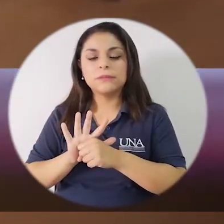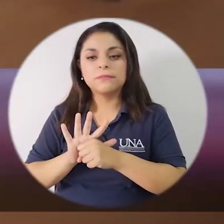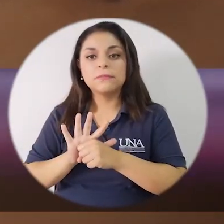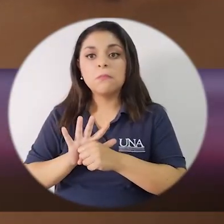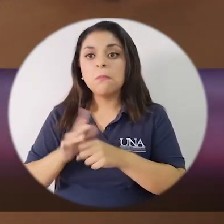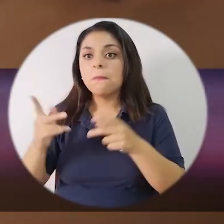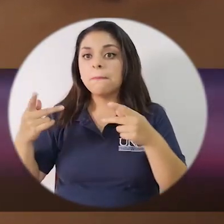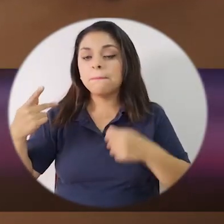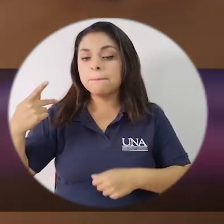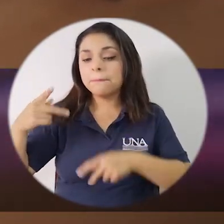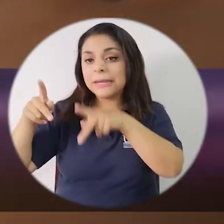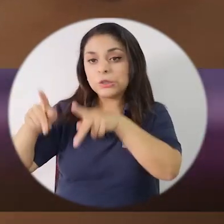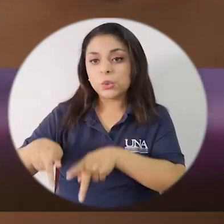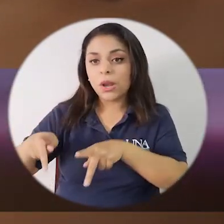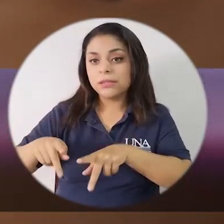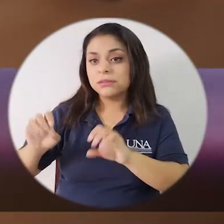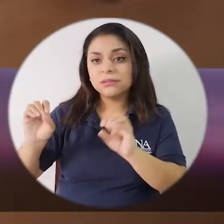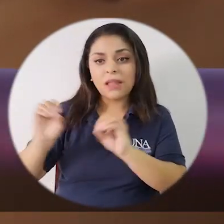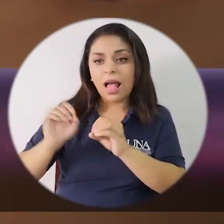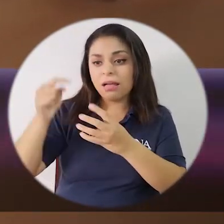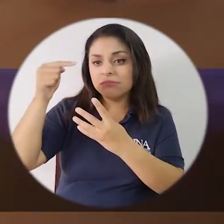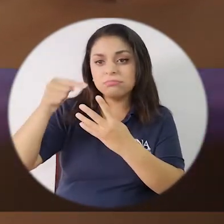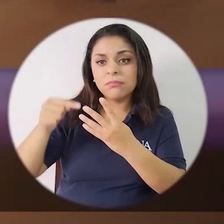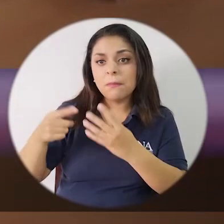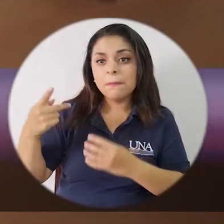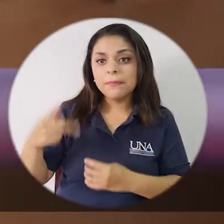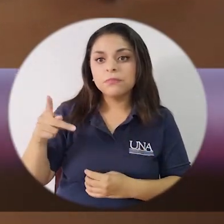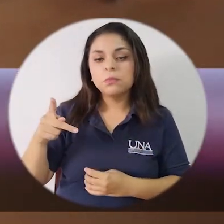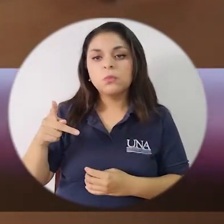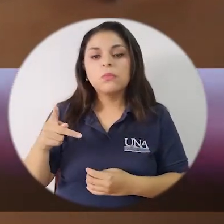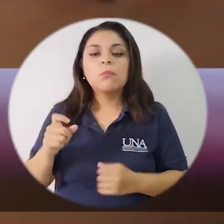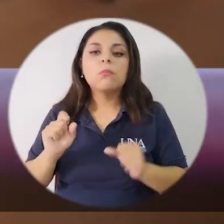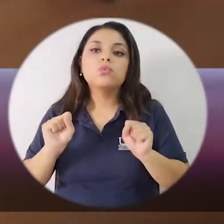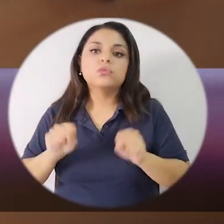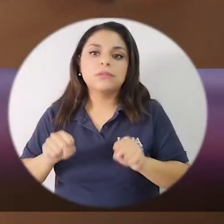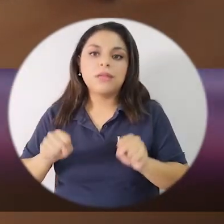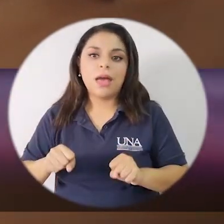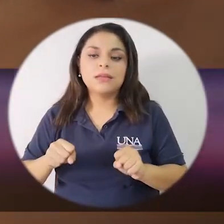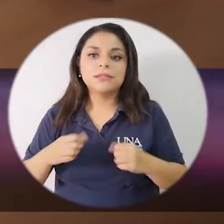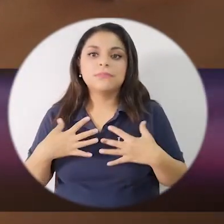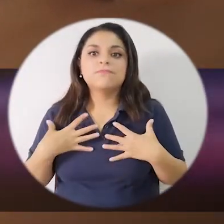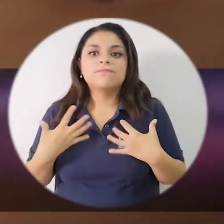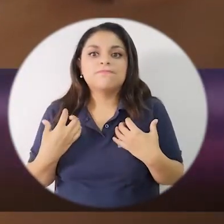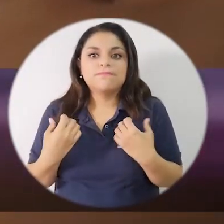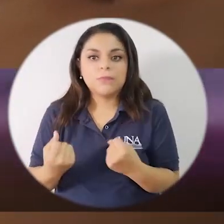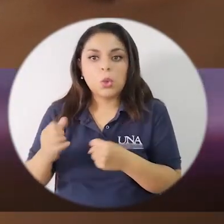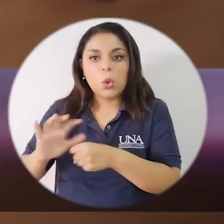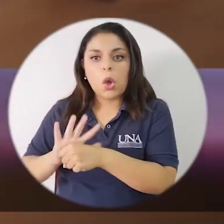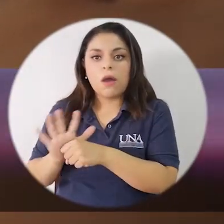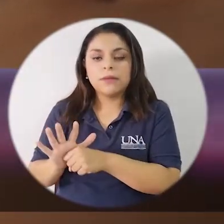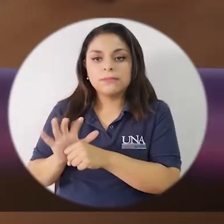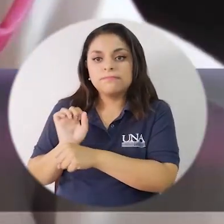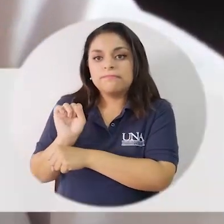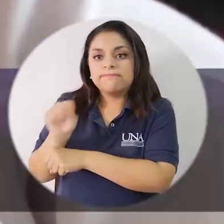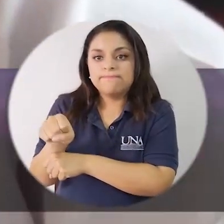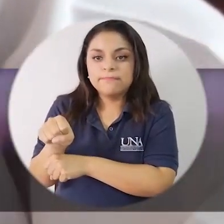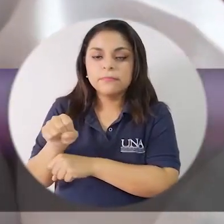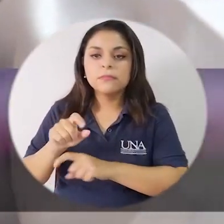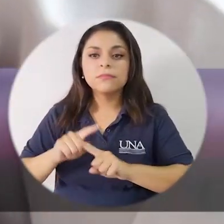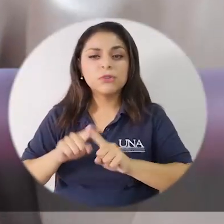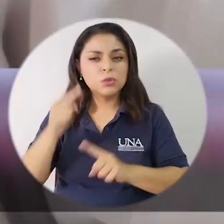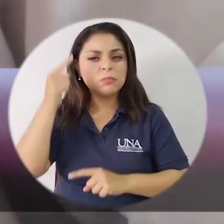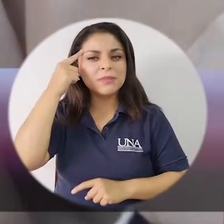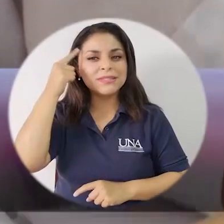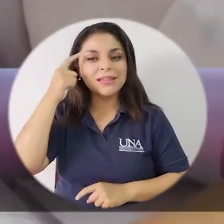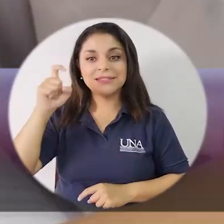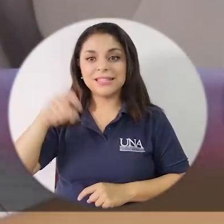tienen factores de riesgo en esta situación que tenemos tienen más posibilidades. Entonces esto yo creo que nos hace reflexionar aún más sobre la necesidad